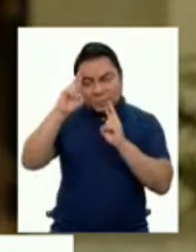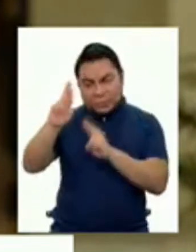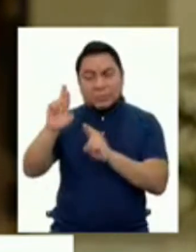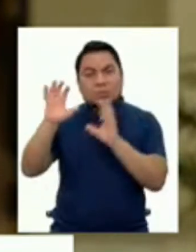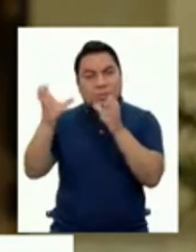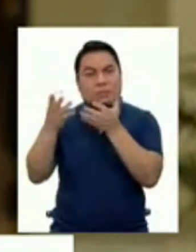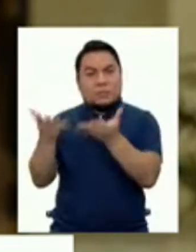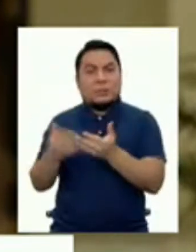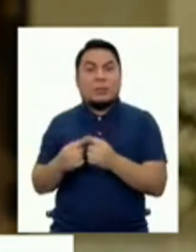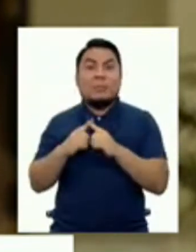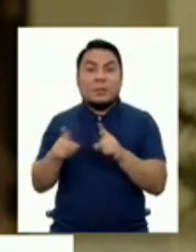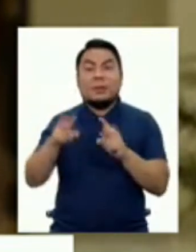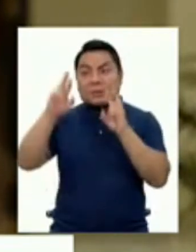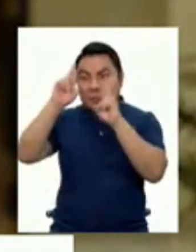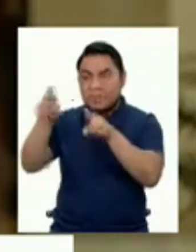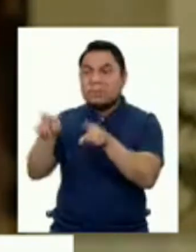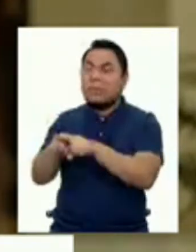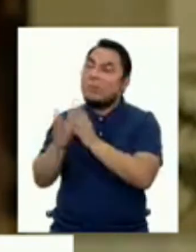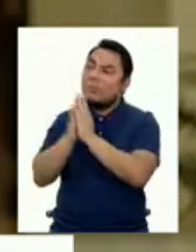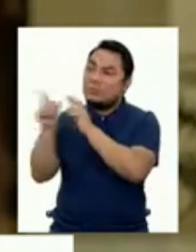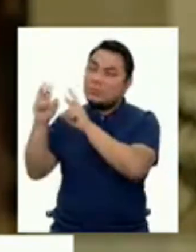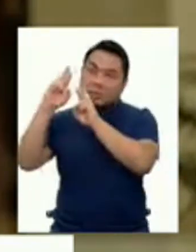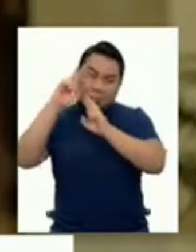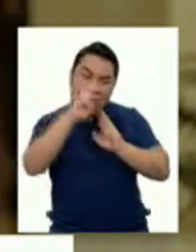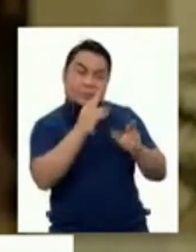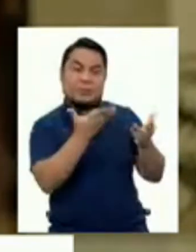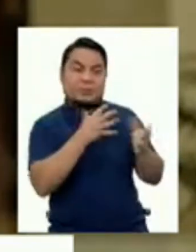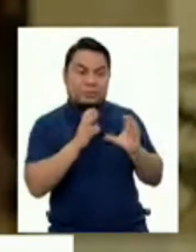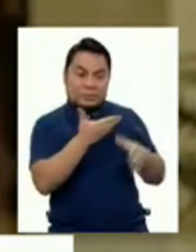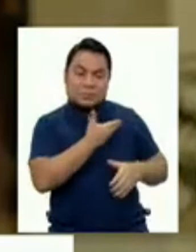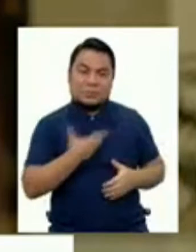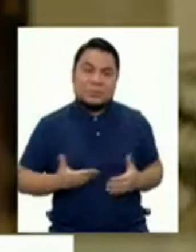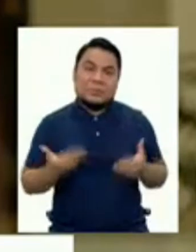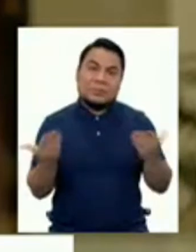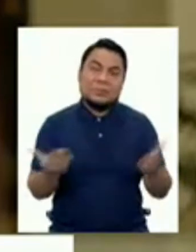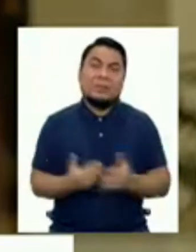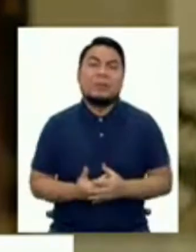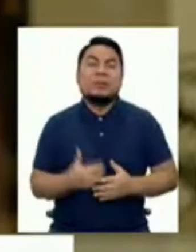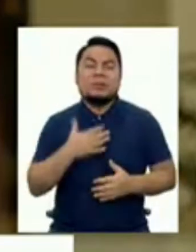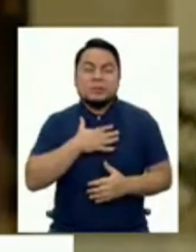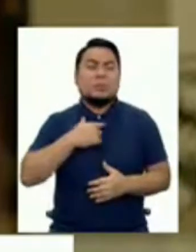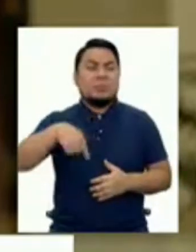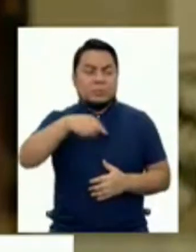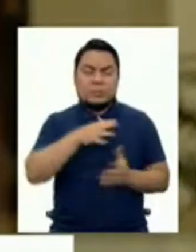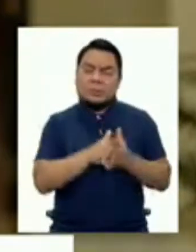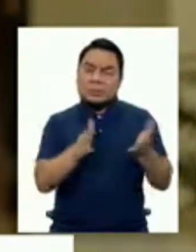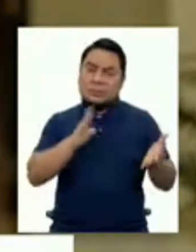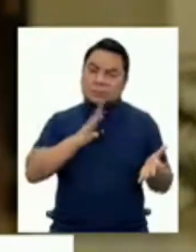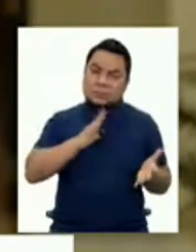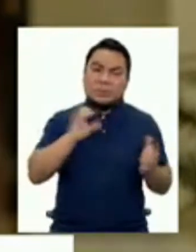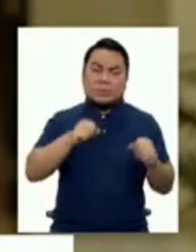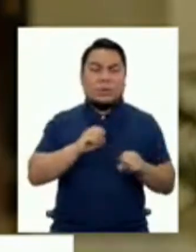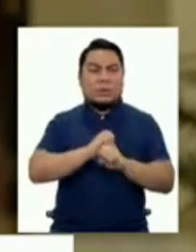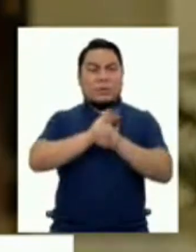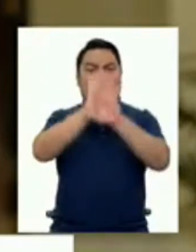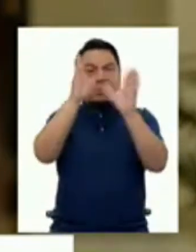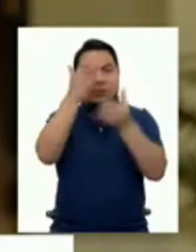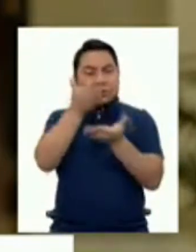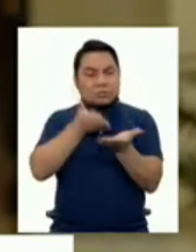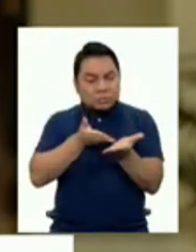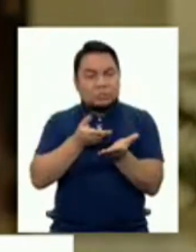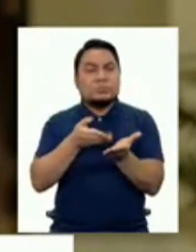respetos guardan respetos. Y lo vamos a seguir haciendo con toda amabilidad, pero con transparencia y